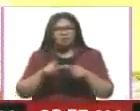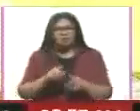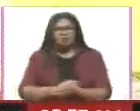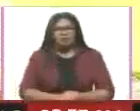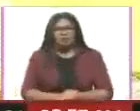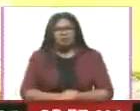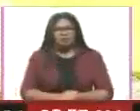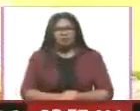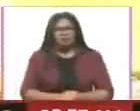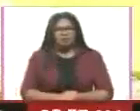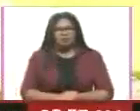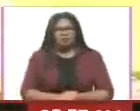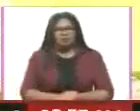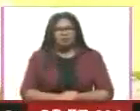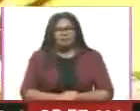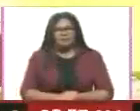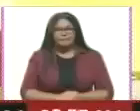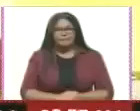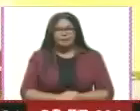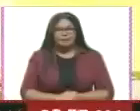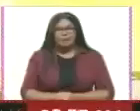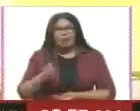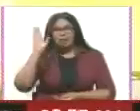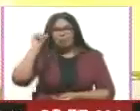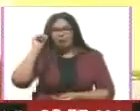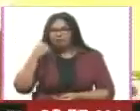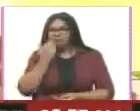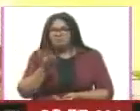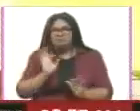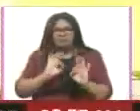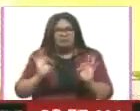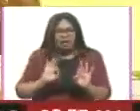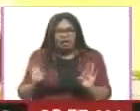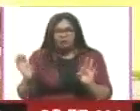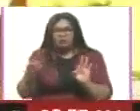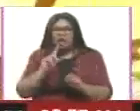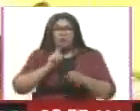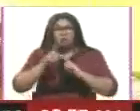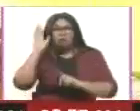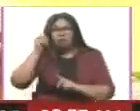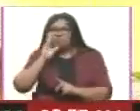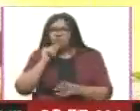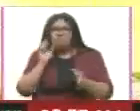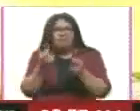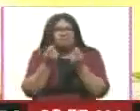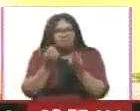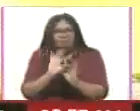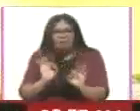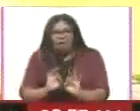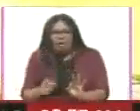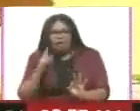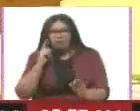había luz, no había agua, los baños no servían, muchos baños estaban incluso desmantelados, no solo que no servían porque no tenían